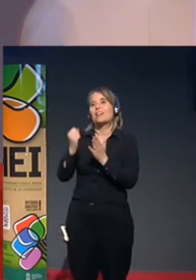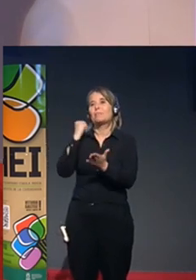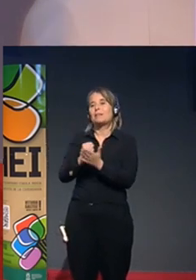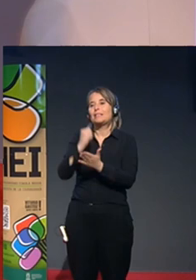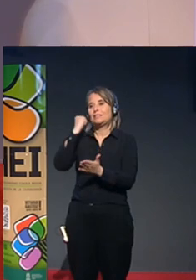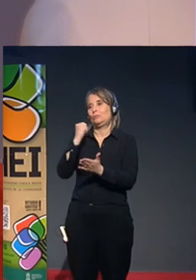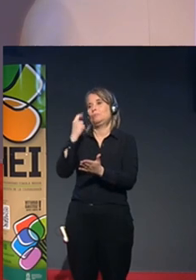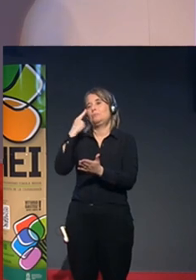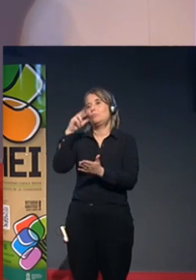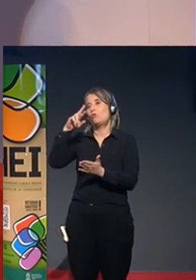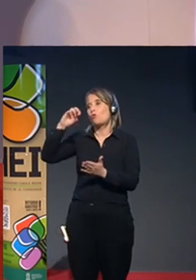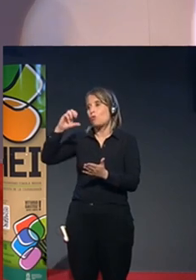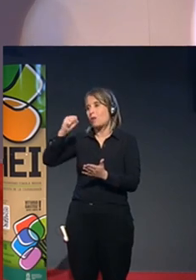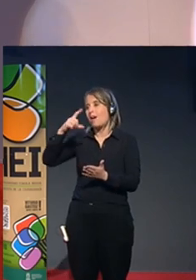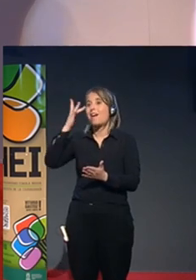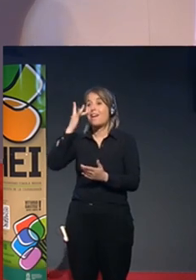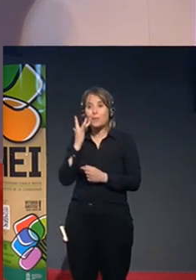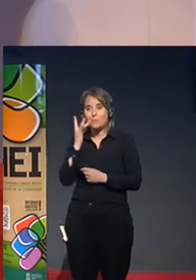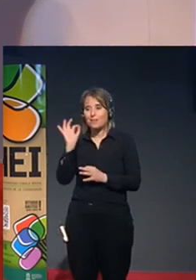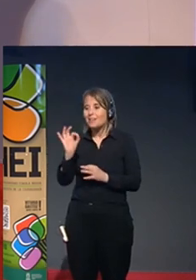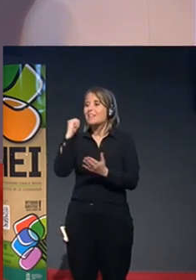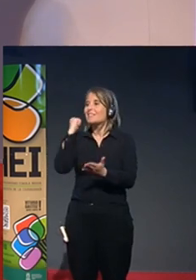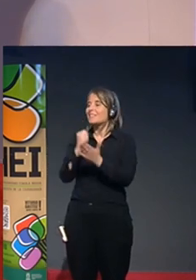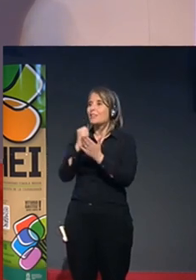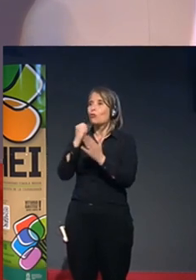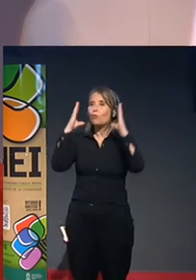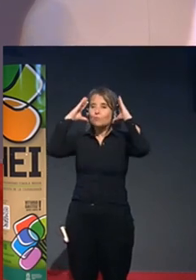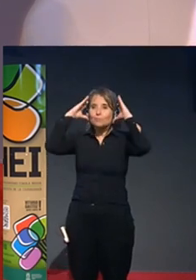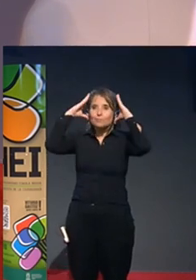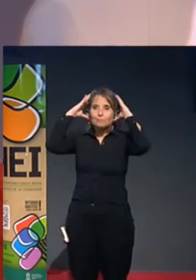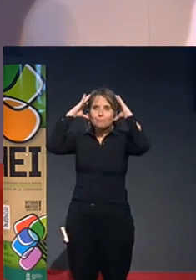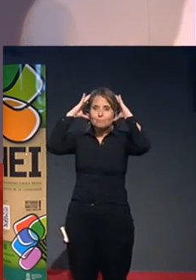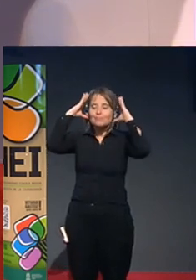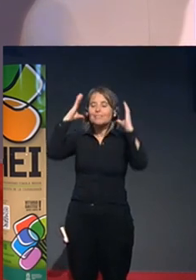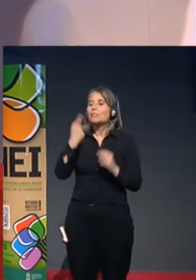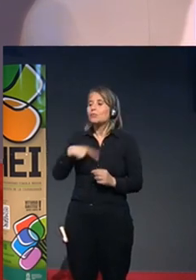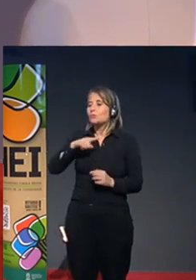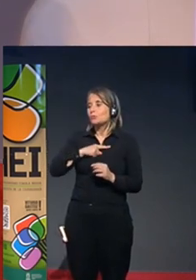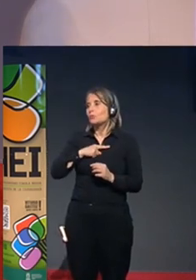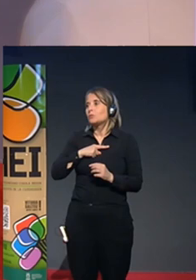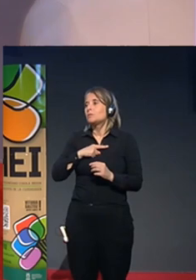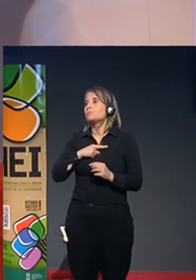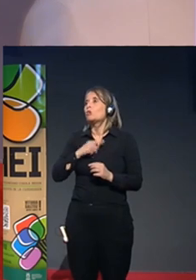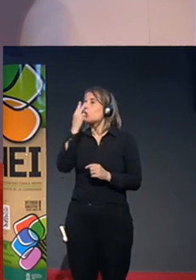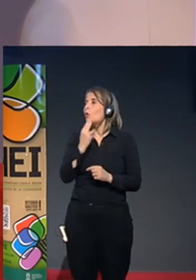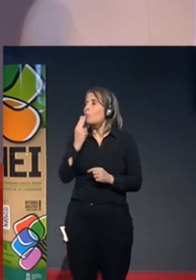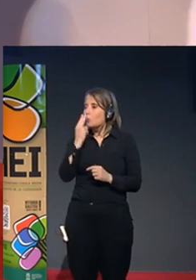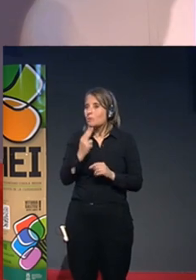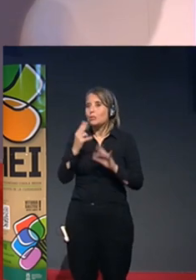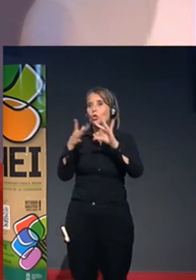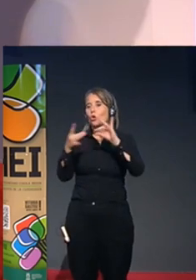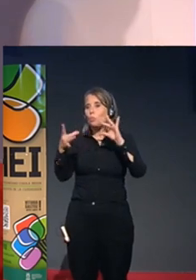ronc garbí es un sello que lo que dice es que vamos a a compensar que nos comprometemos a